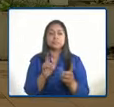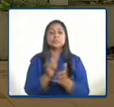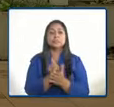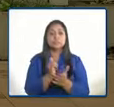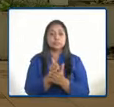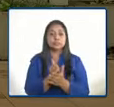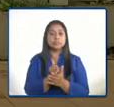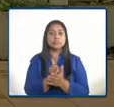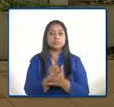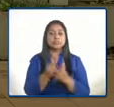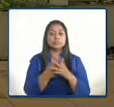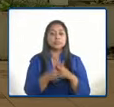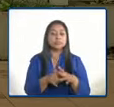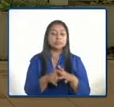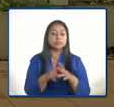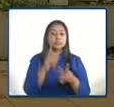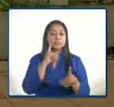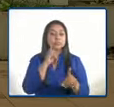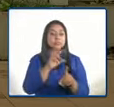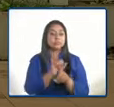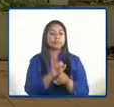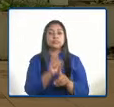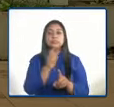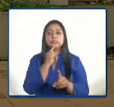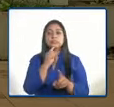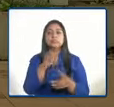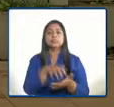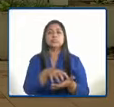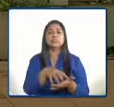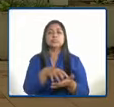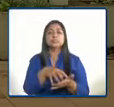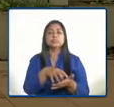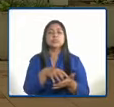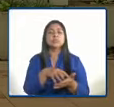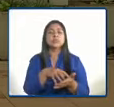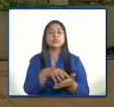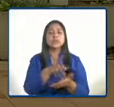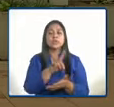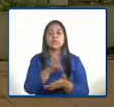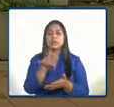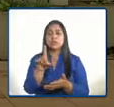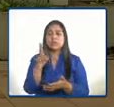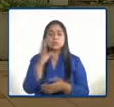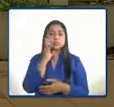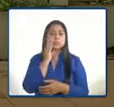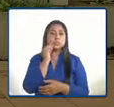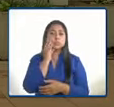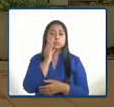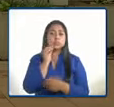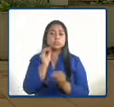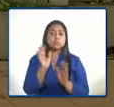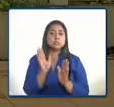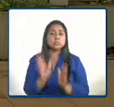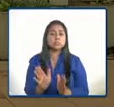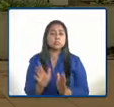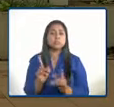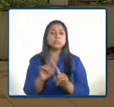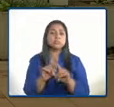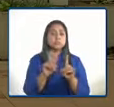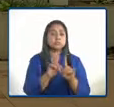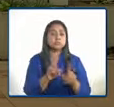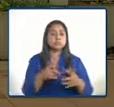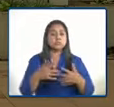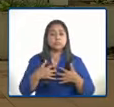a partir de la identificación de esos déficits, en donde cada uno de los expertos en diferentes ramas de las ciencias